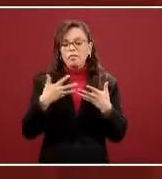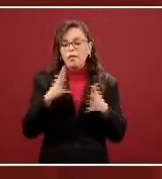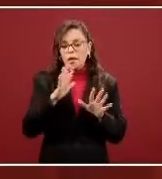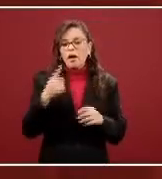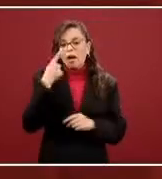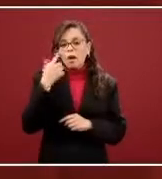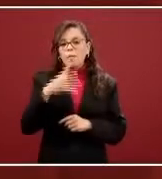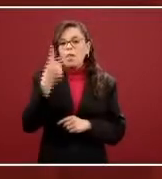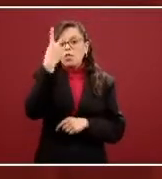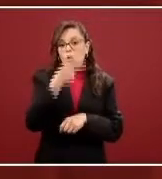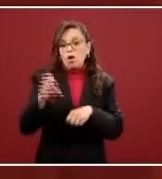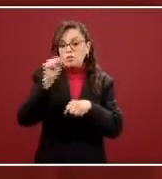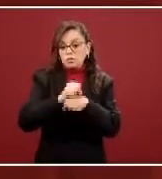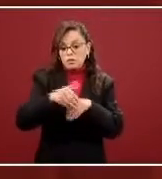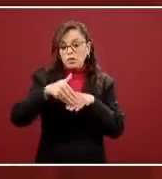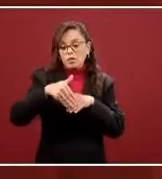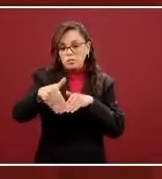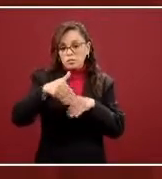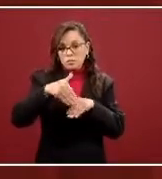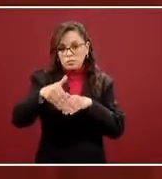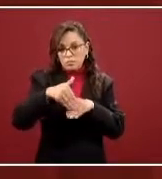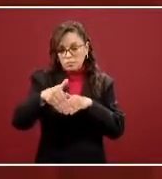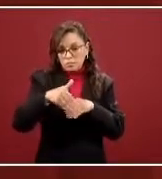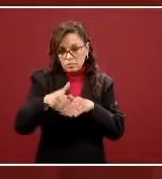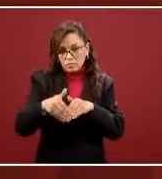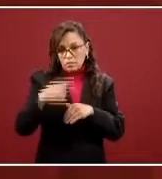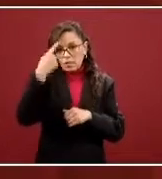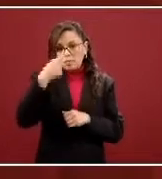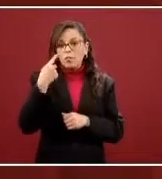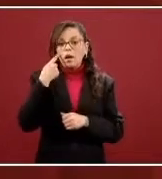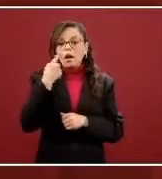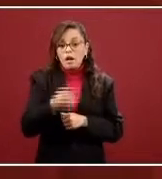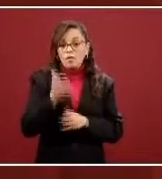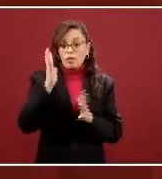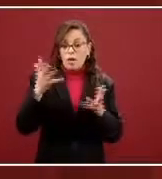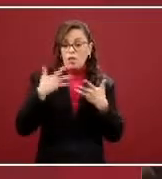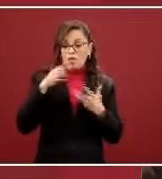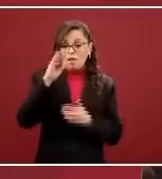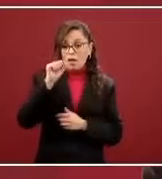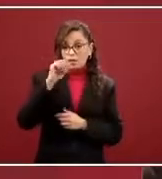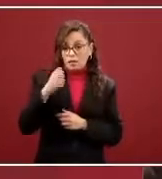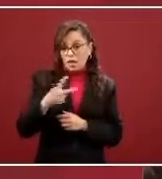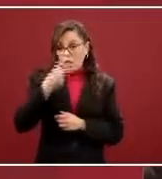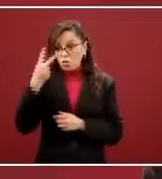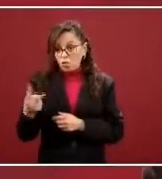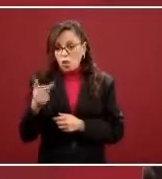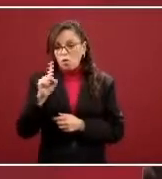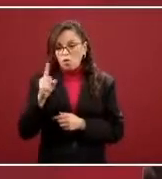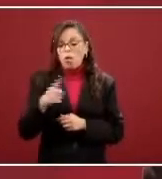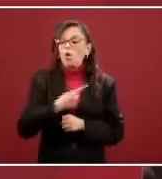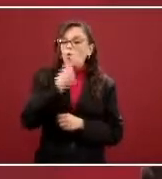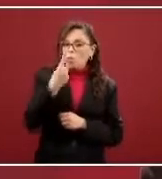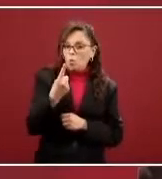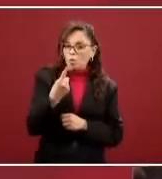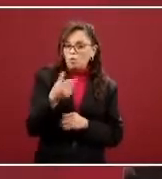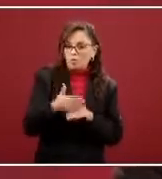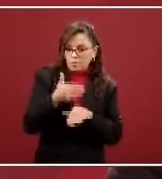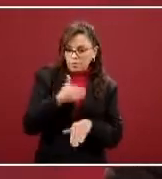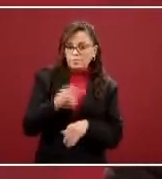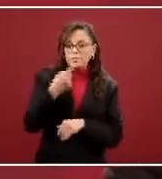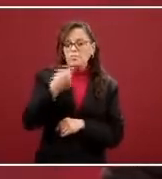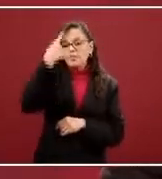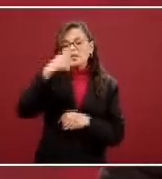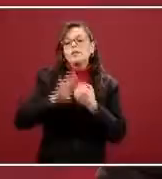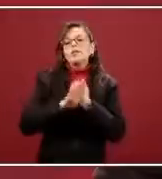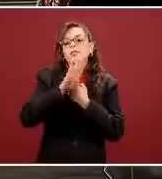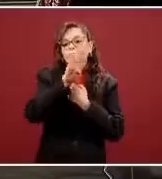escenario 2, todavía estando en escenario 1 y ya ante la presencia de casos importados. Esa era la primera señal para poder hacer el switch.